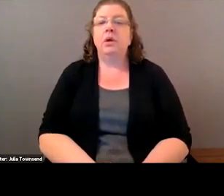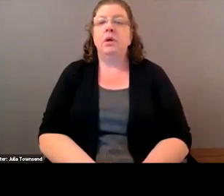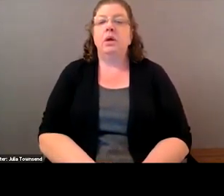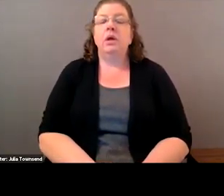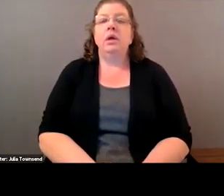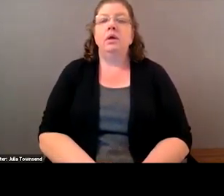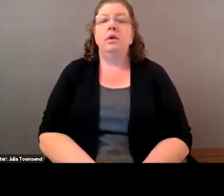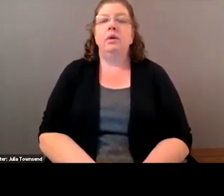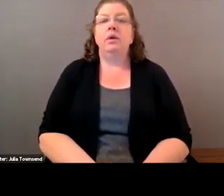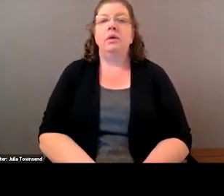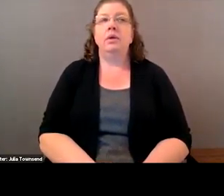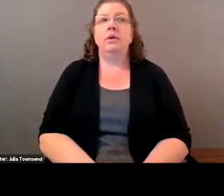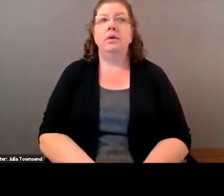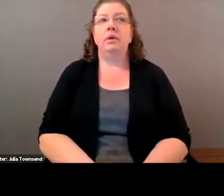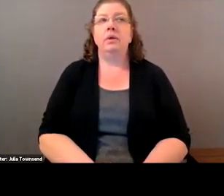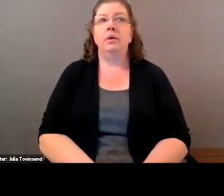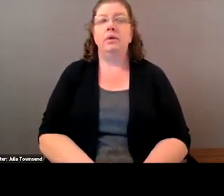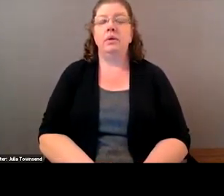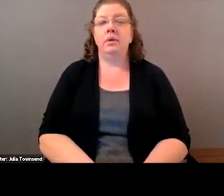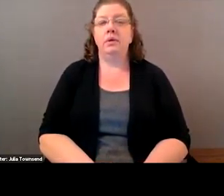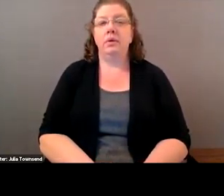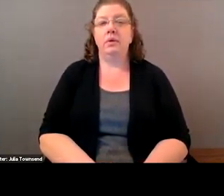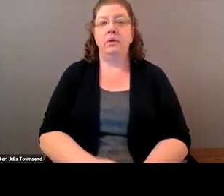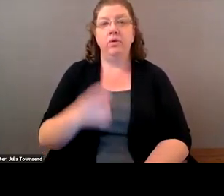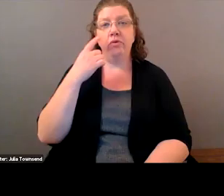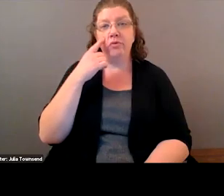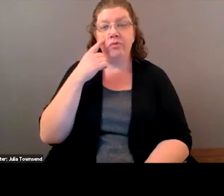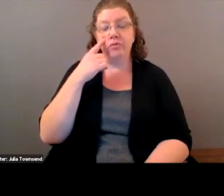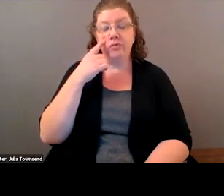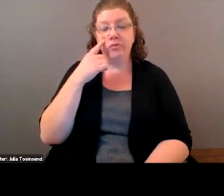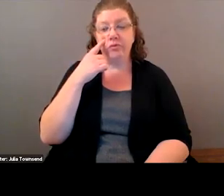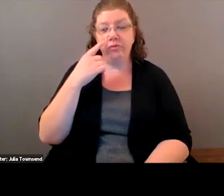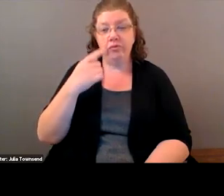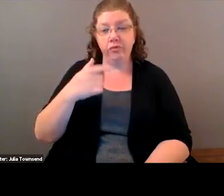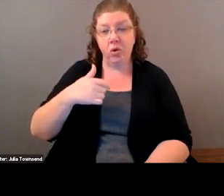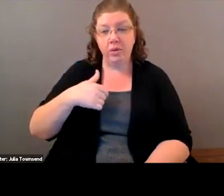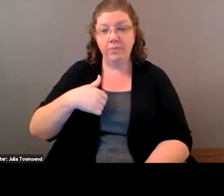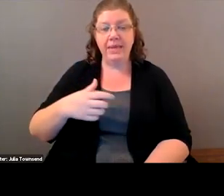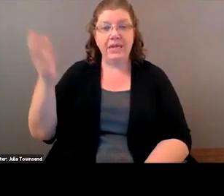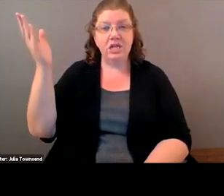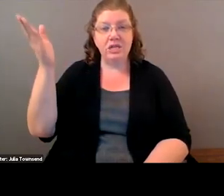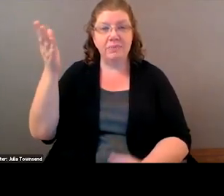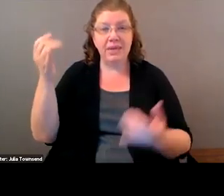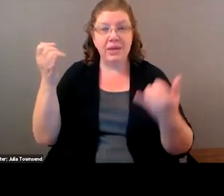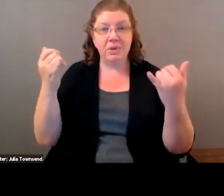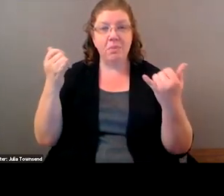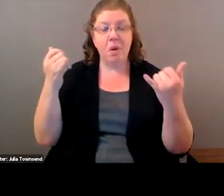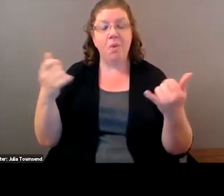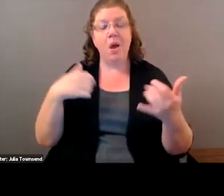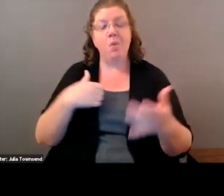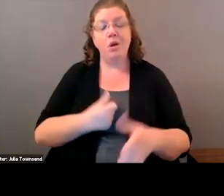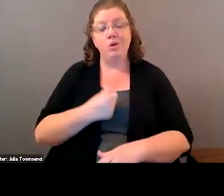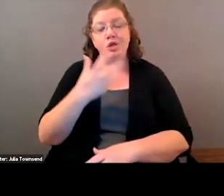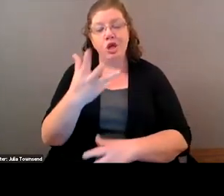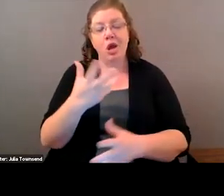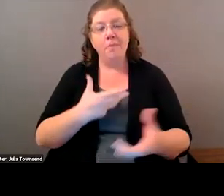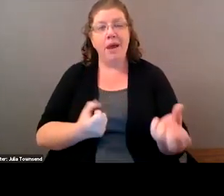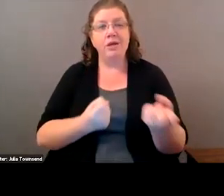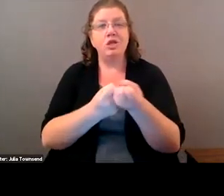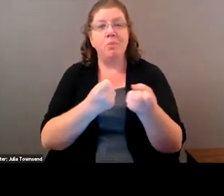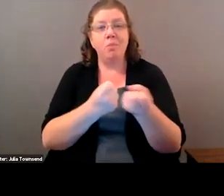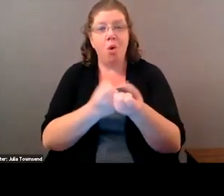al hablar ahorita quiero expresar mi apoyo a las recomendaciones que hoy hizo el comité